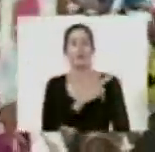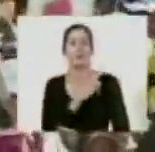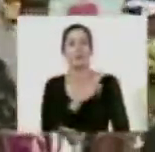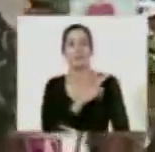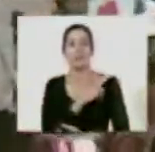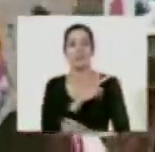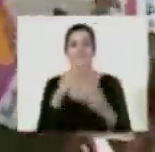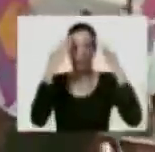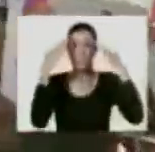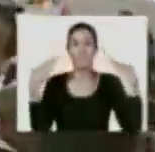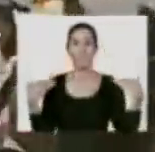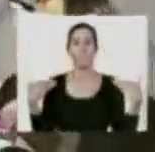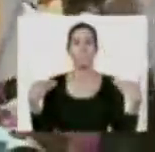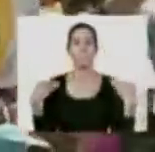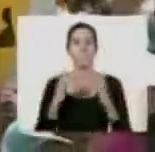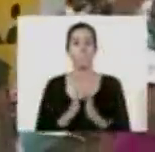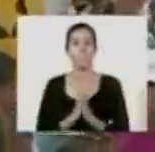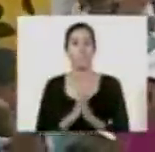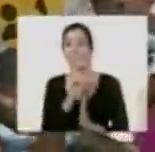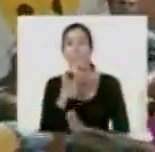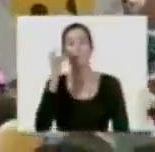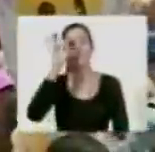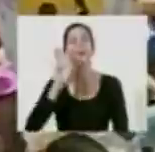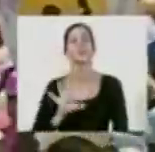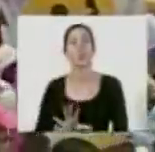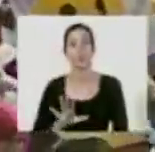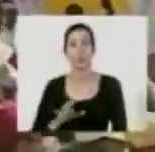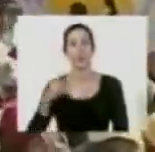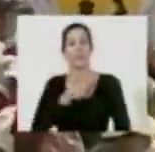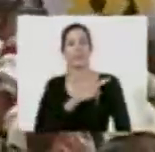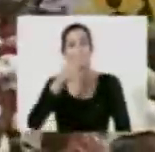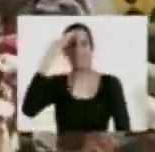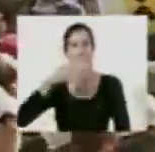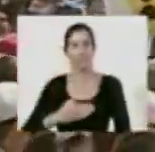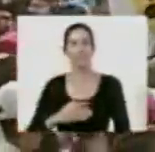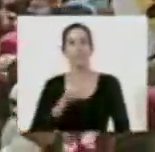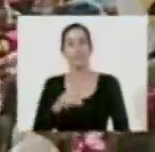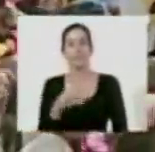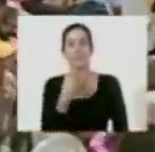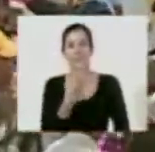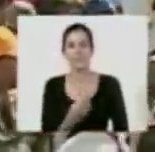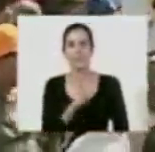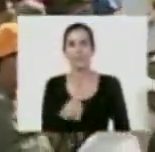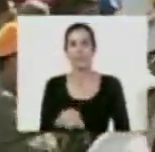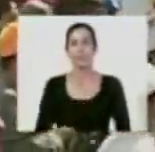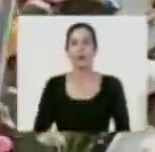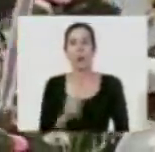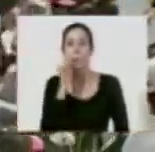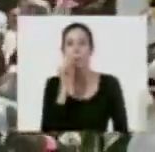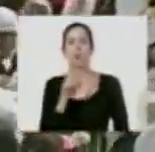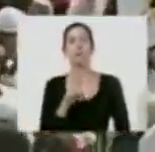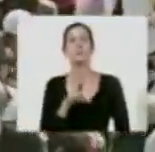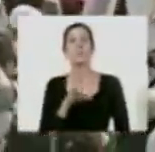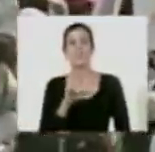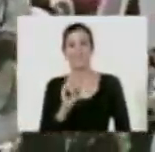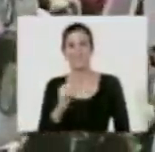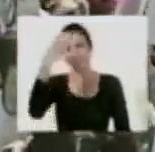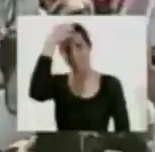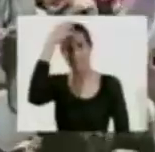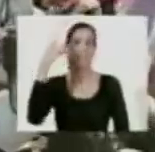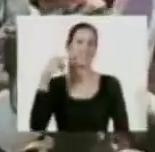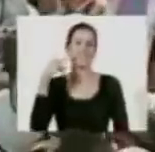milicia bolivariana, la Virgen Divina Pastora. Quiero dejar también a mi comandante Luis Reyes Reyes, que quiere dar un saludo al